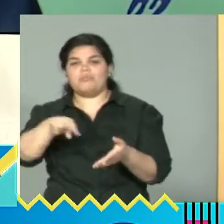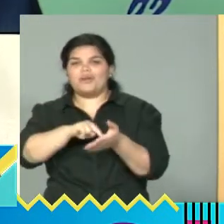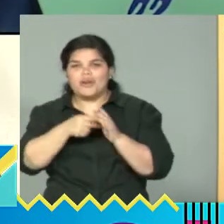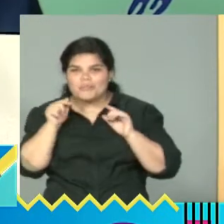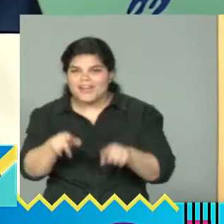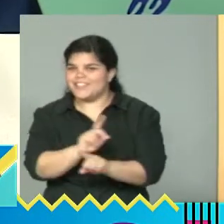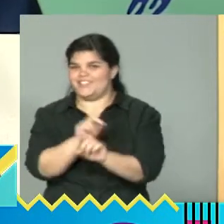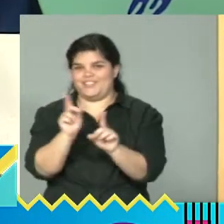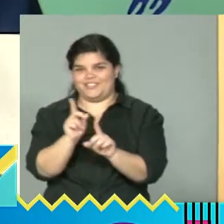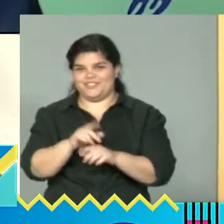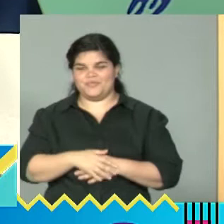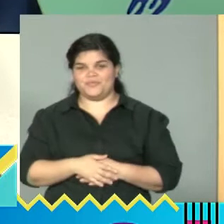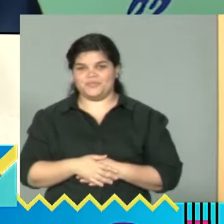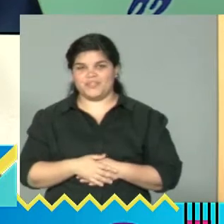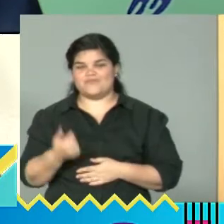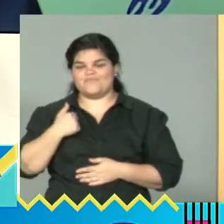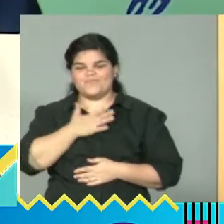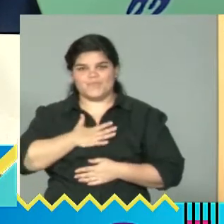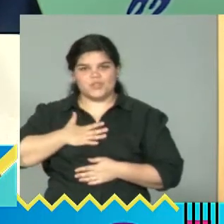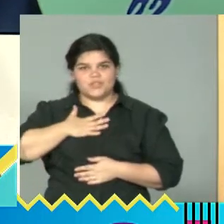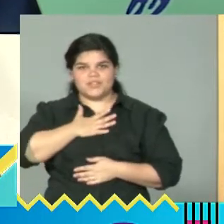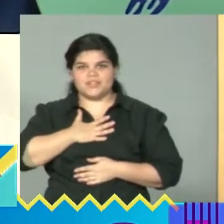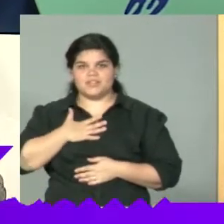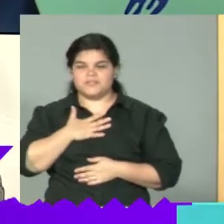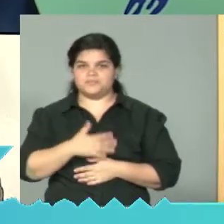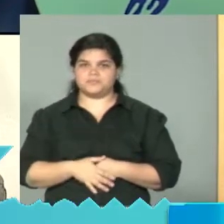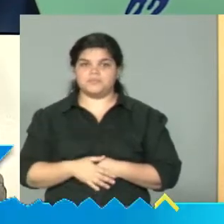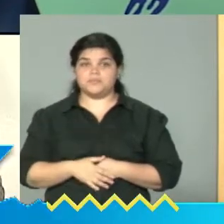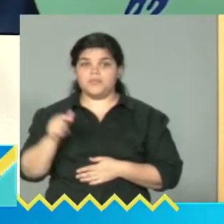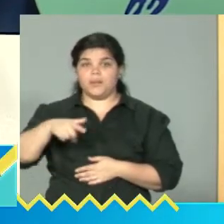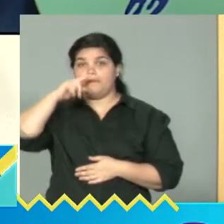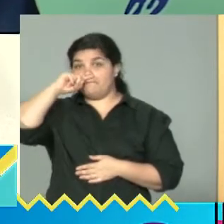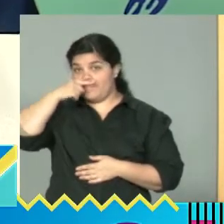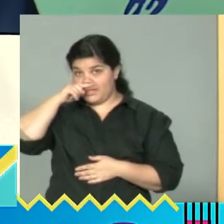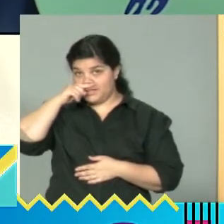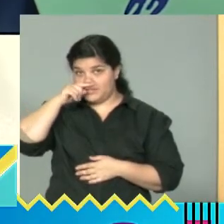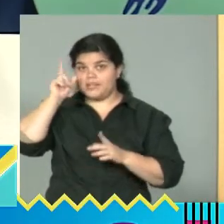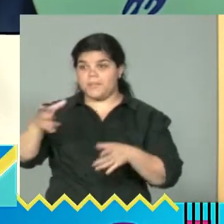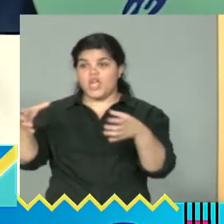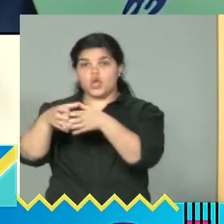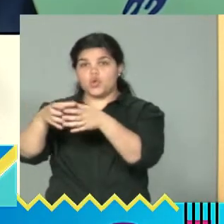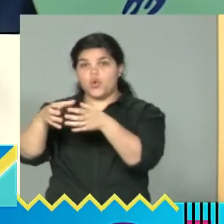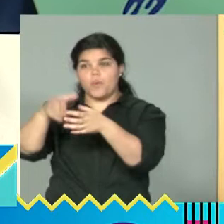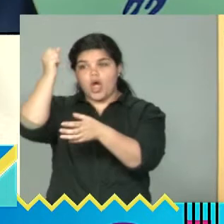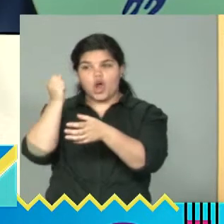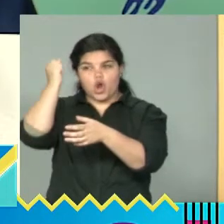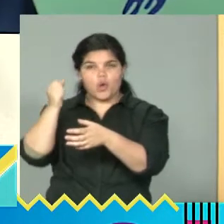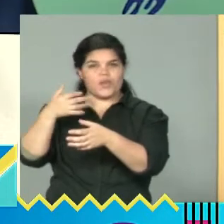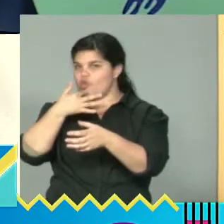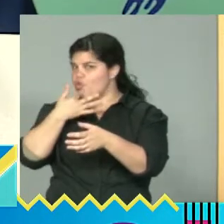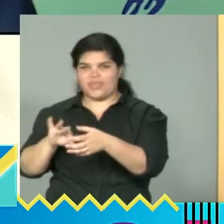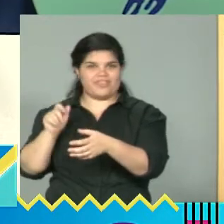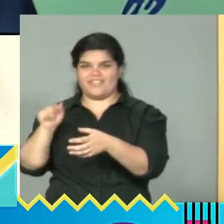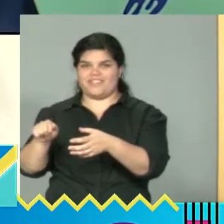El problema es que mi sensación es que Macri y el equipo económico no está entendiendo lo que está ocurriendo.